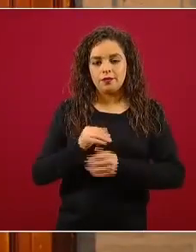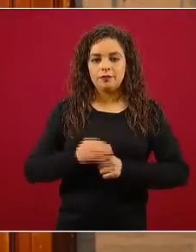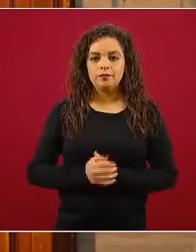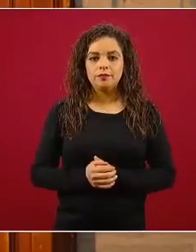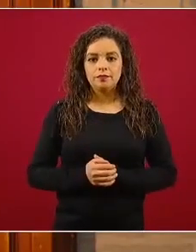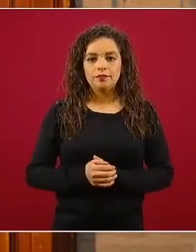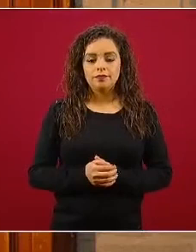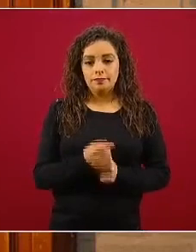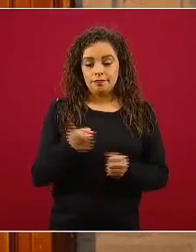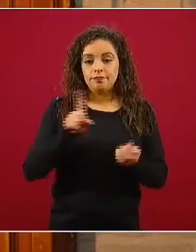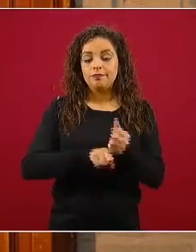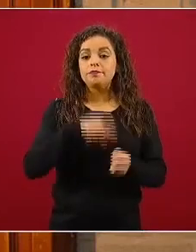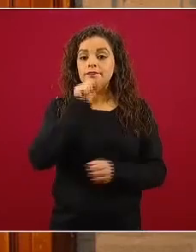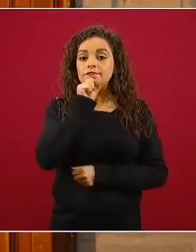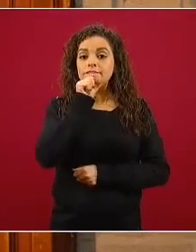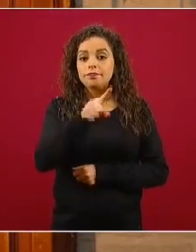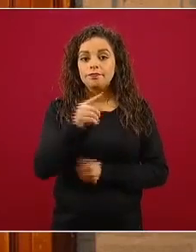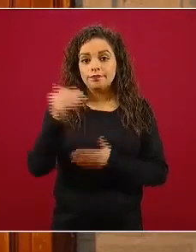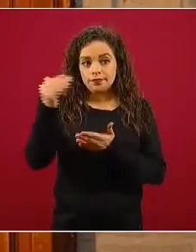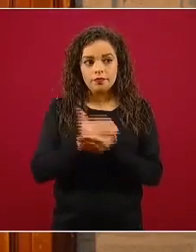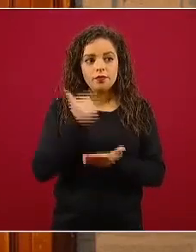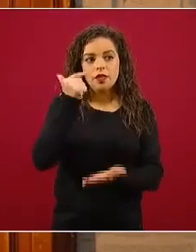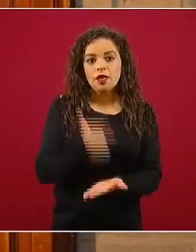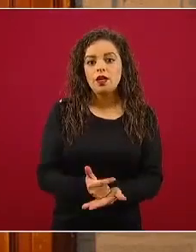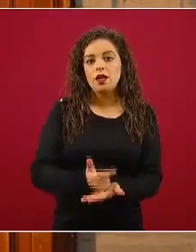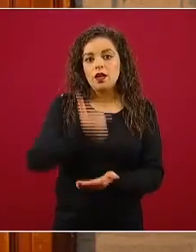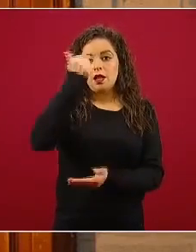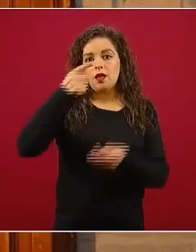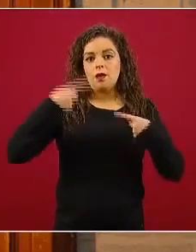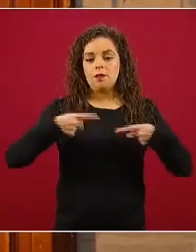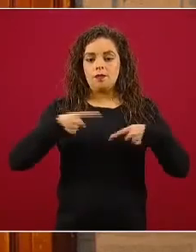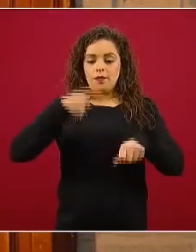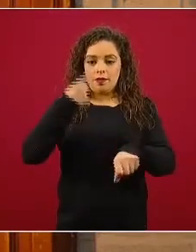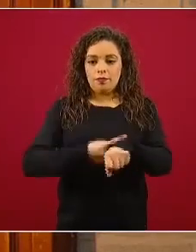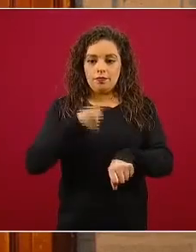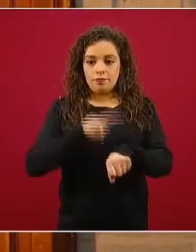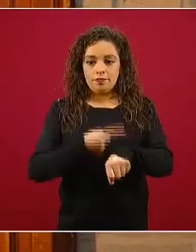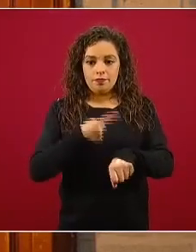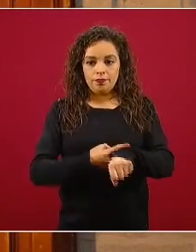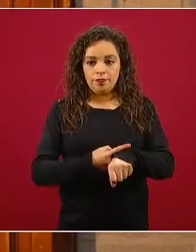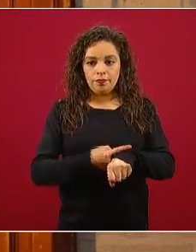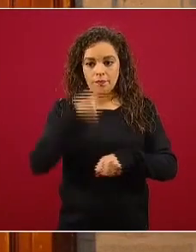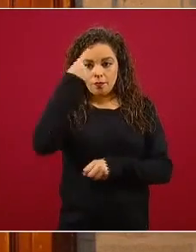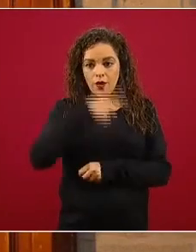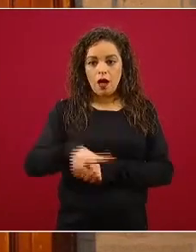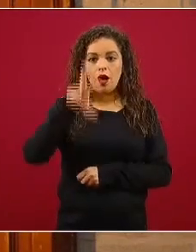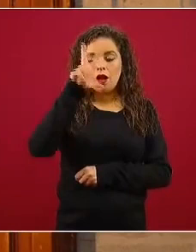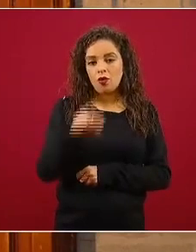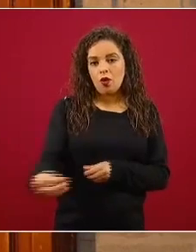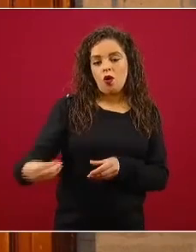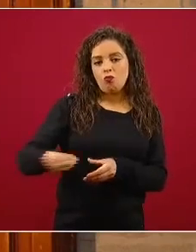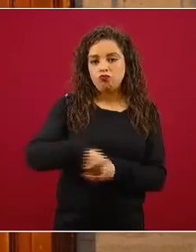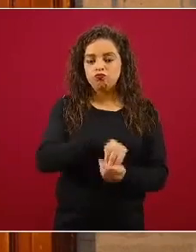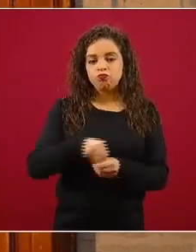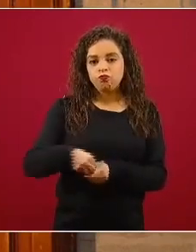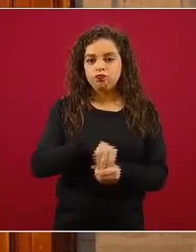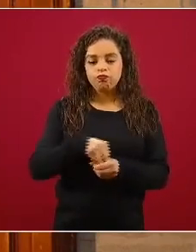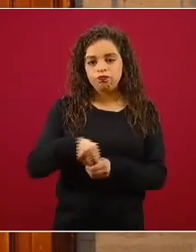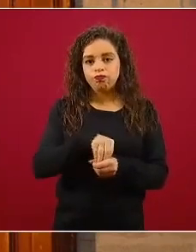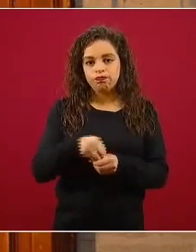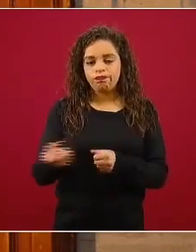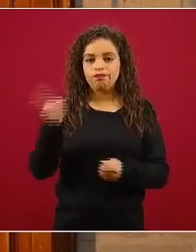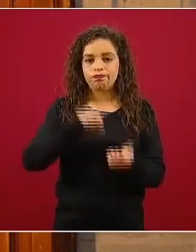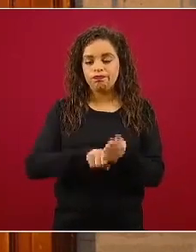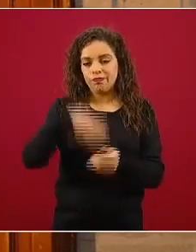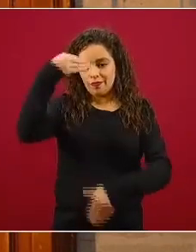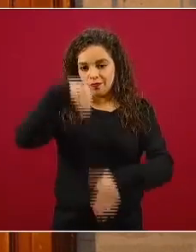la presentación de casos graves que en su momento podían saturar la atención médica hospitalaria, objetivo